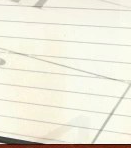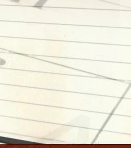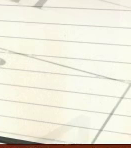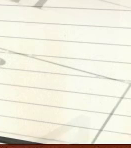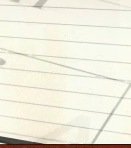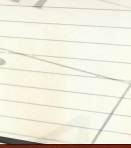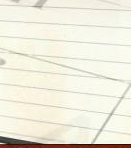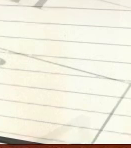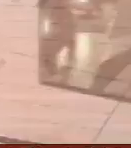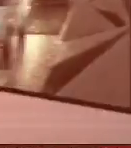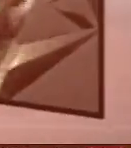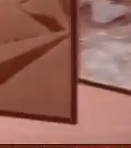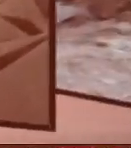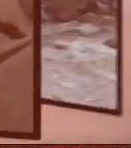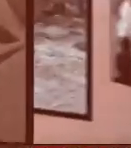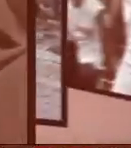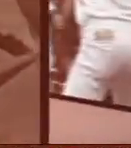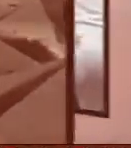nuestro resumen.